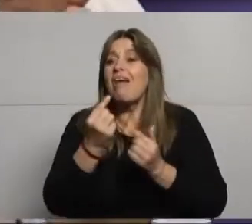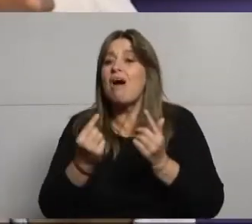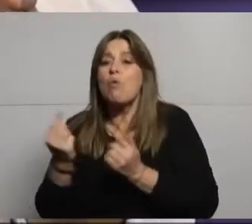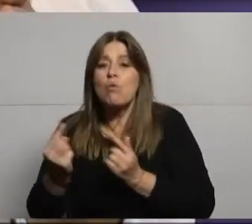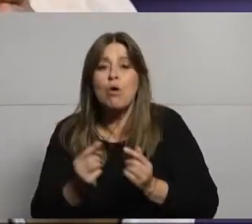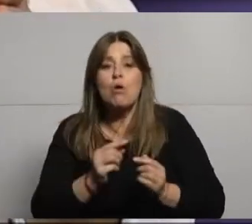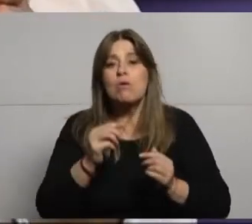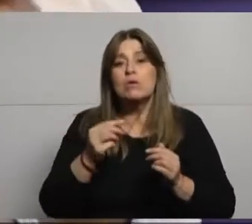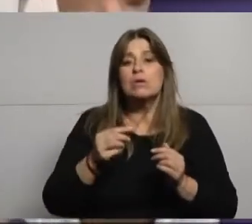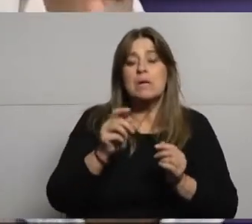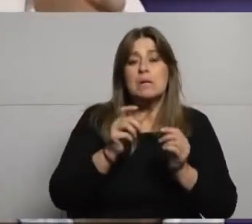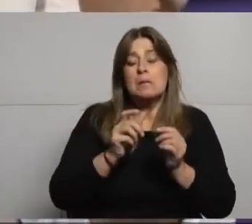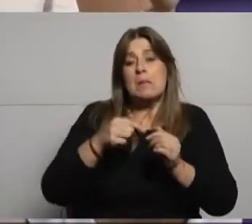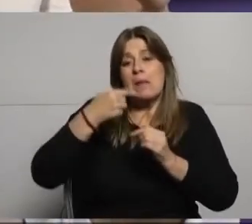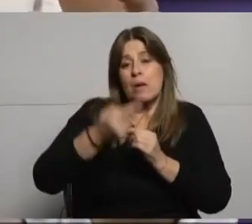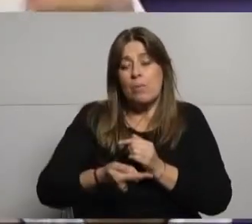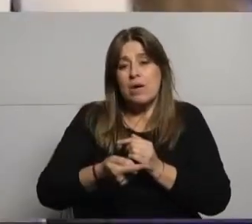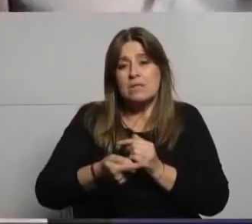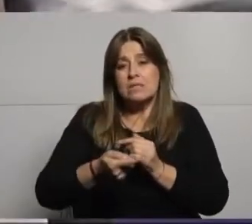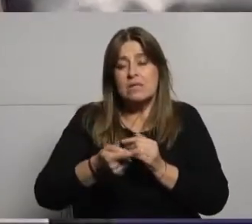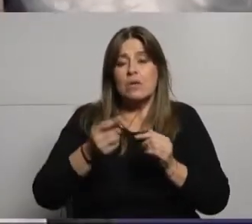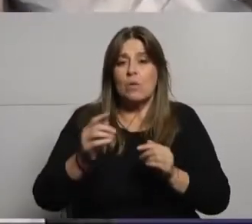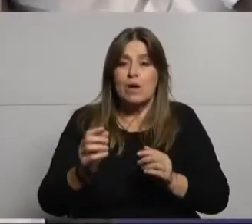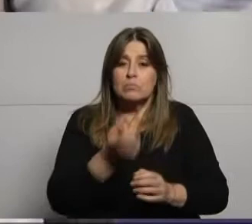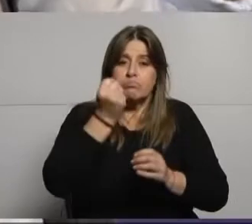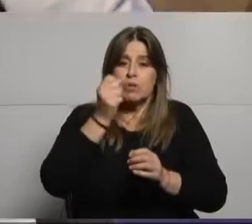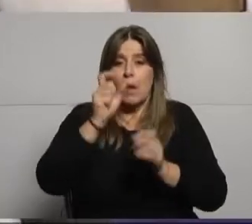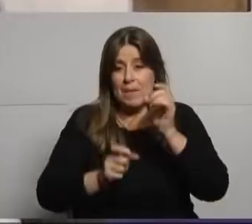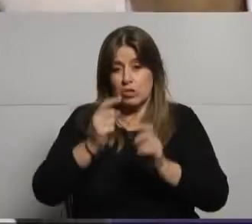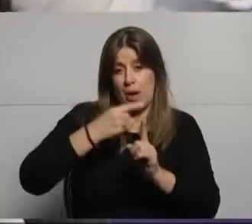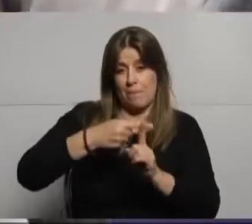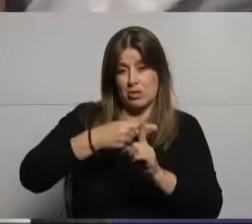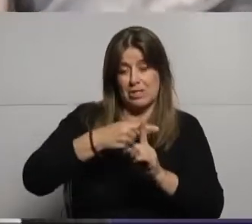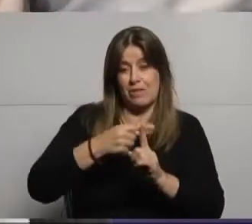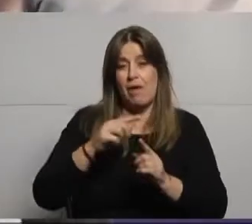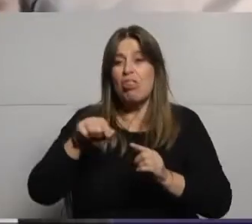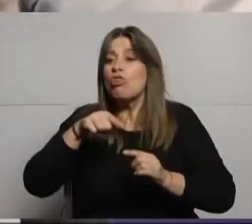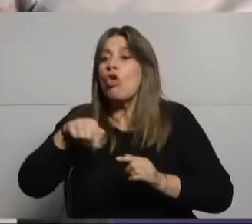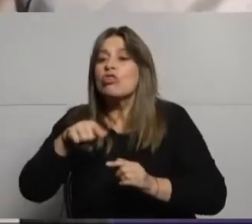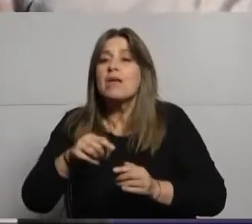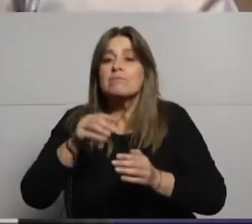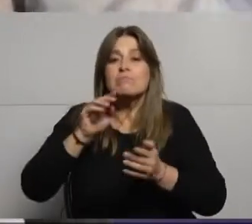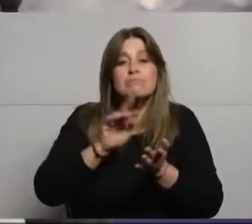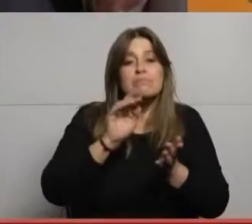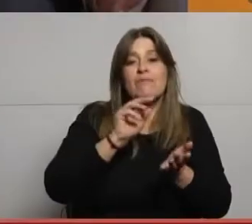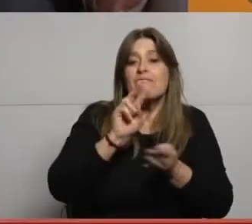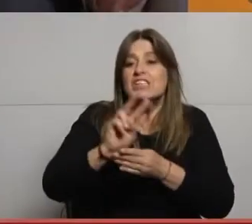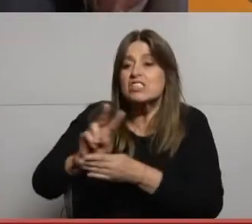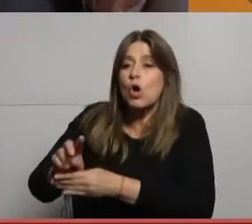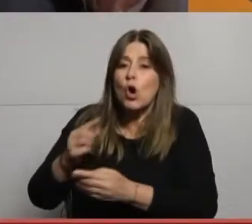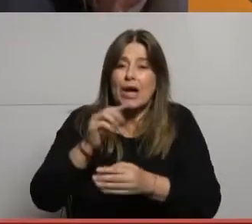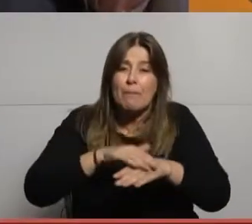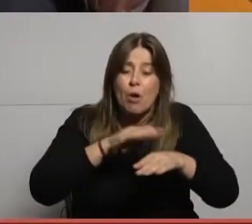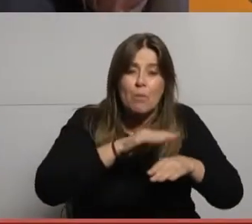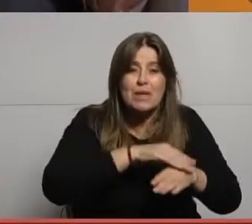uno, ¿sí? Y luego, entonces, cuando se detecta a alguien positivo, podemos chequear por dónde anduvo esa persona, en qué momento y